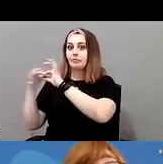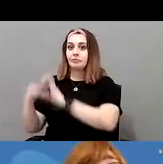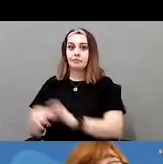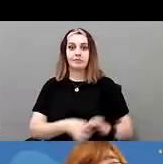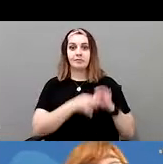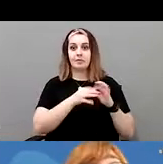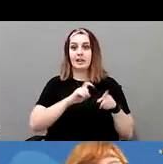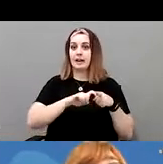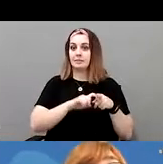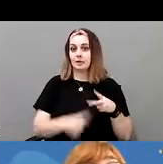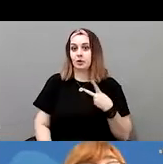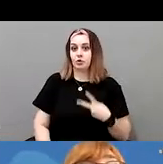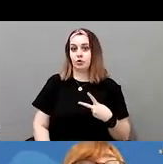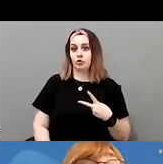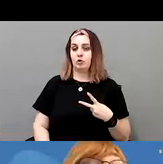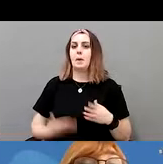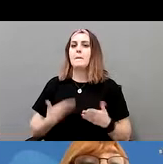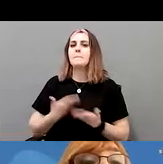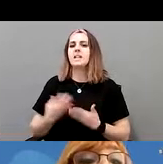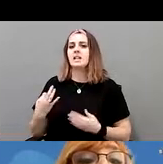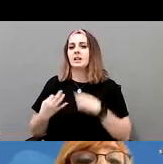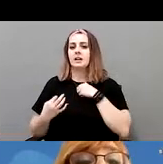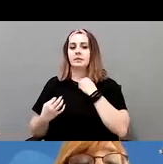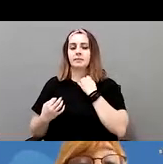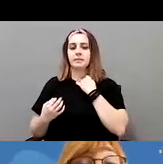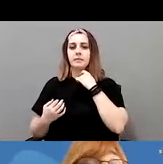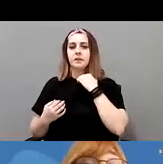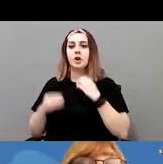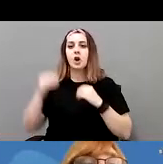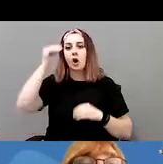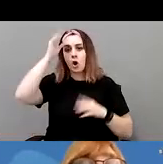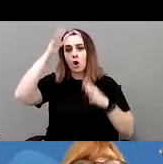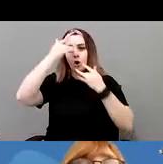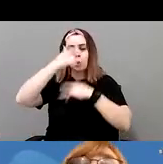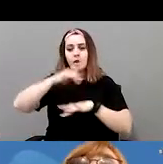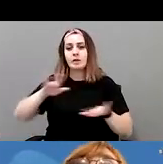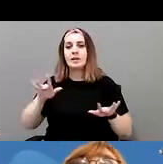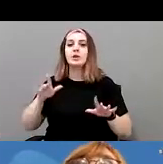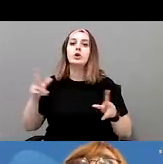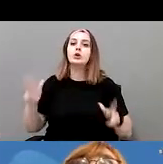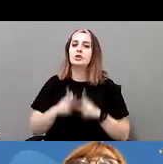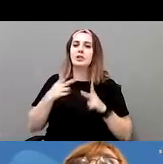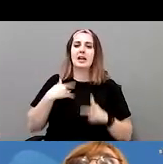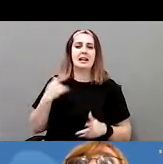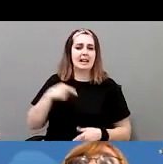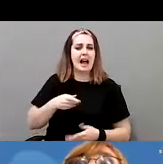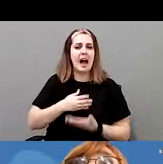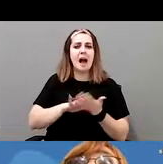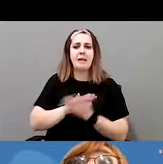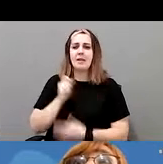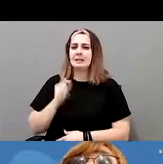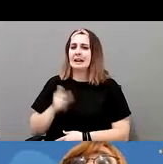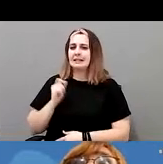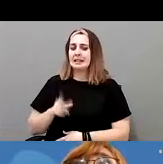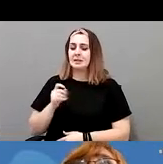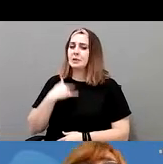fundamentalmente a dos aspectos. ¿Qué pedimos? Conocimiento social. Se ha nombrado muchas veces, pero yo siempre